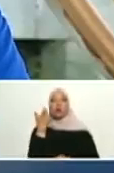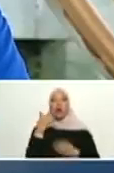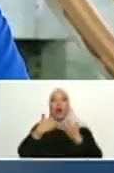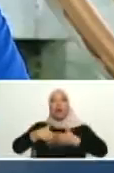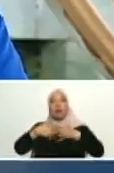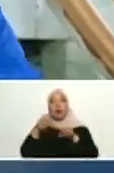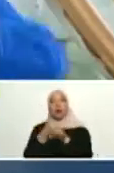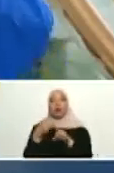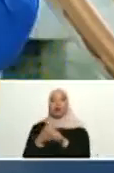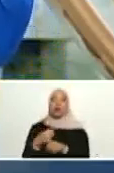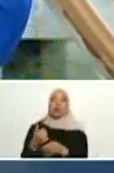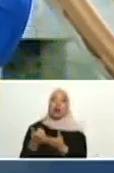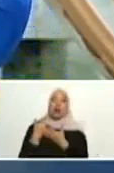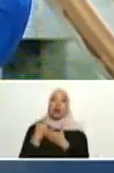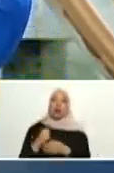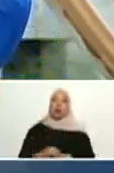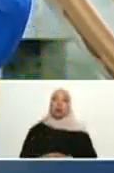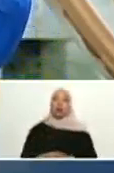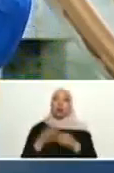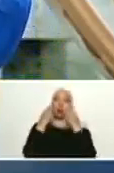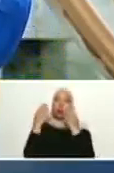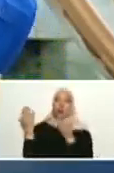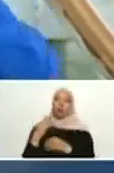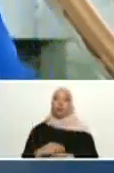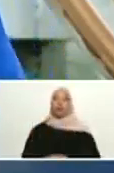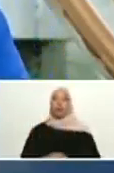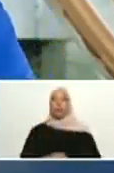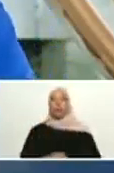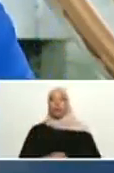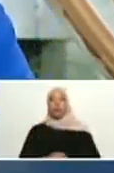emprendedora beneficiada. Adelante, Petare.